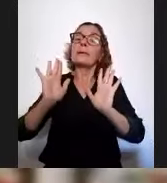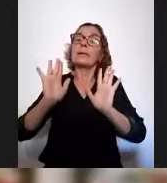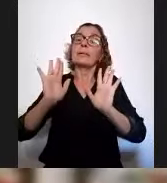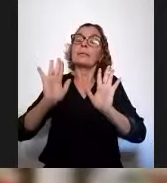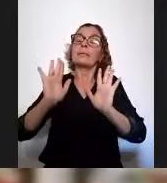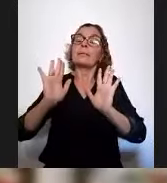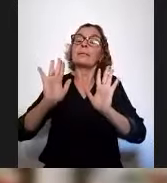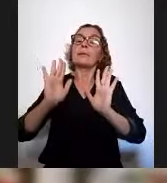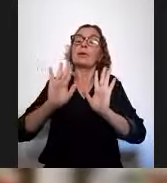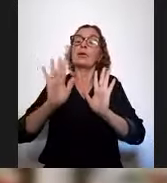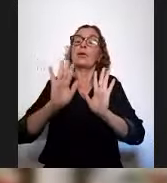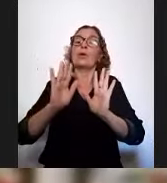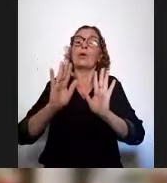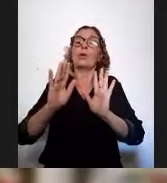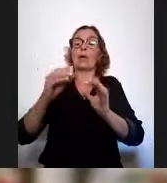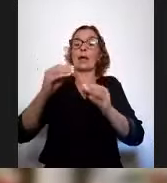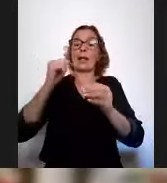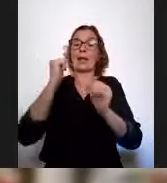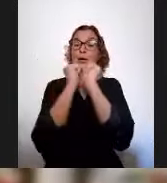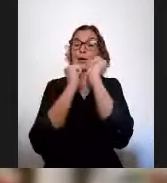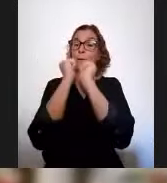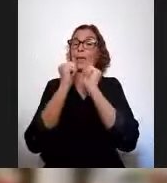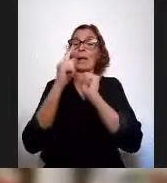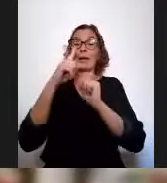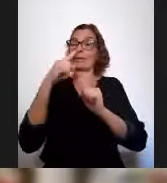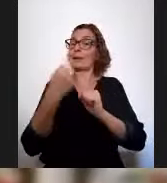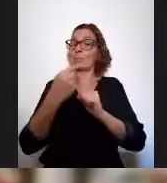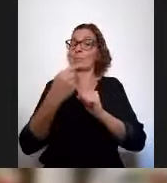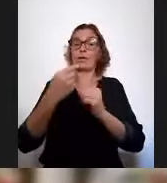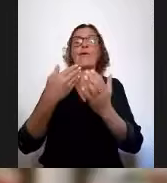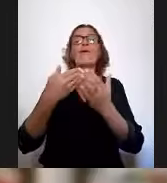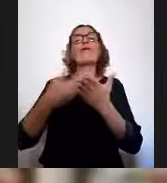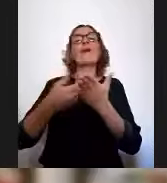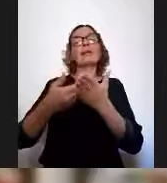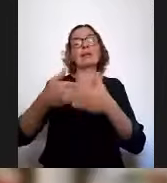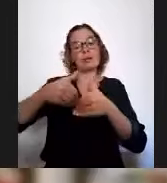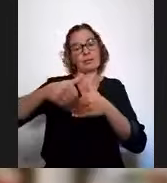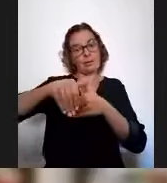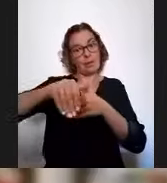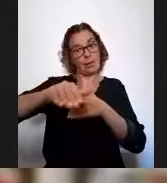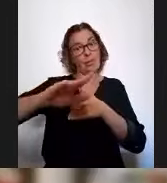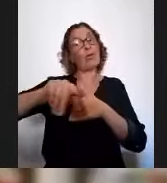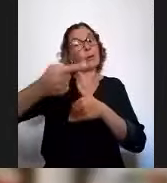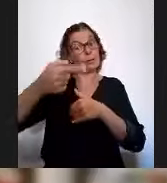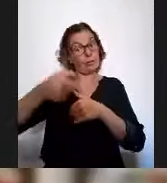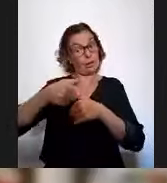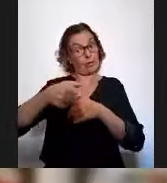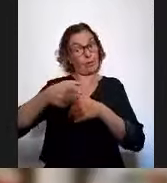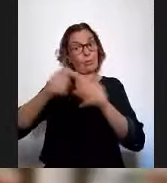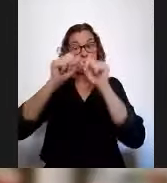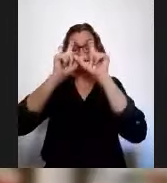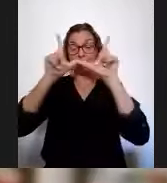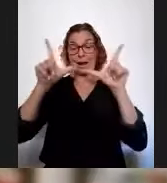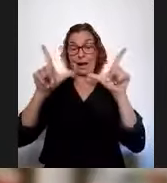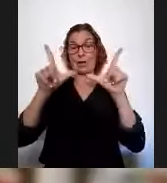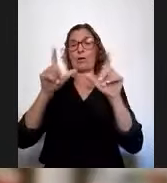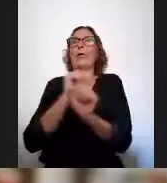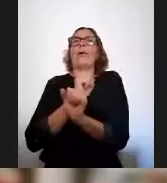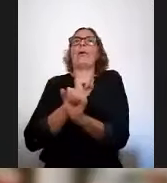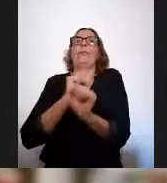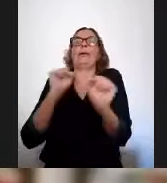dar frutos económicos hasta pasado un cierto tiempo. Entonces, eso lo tengo que tener claro. No puede ser, eso